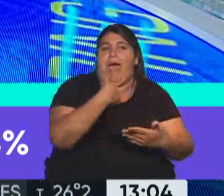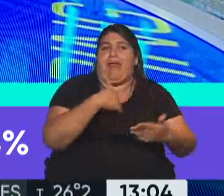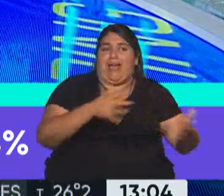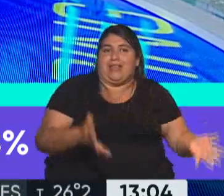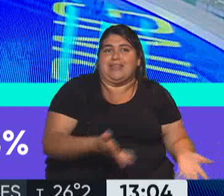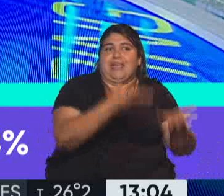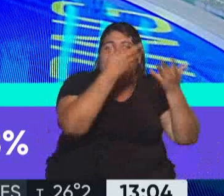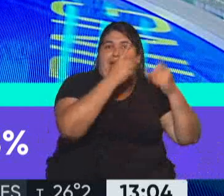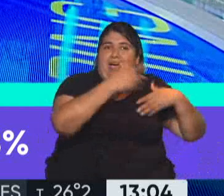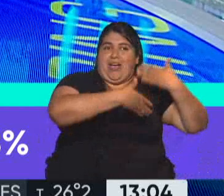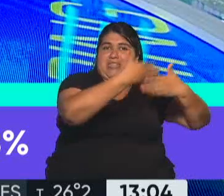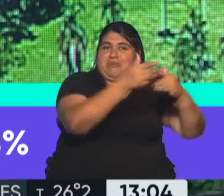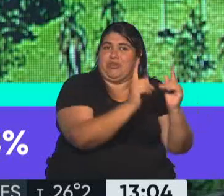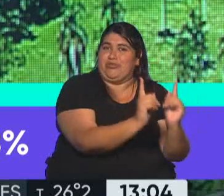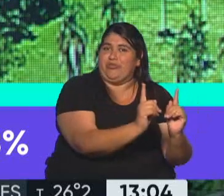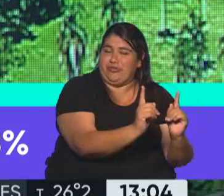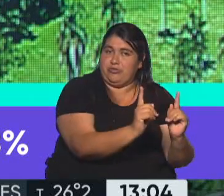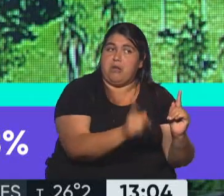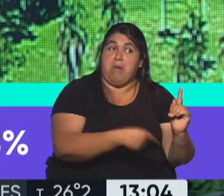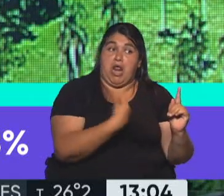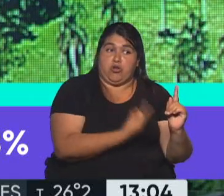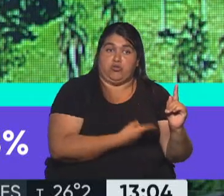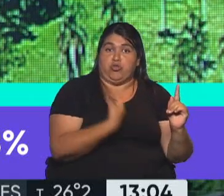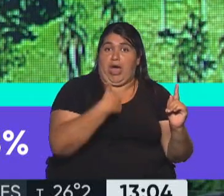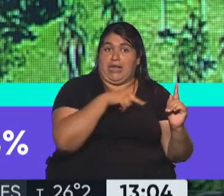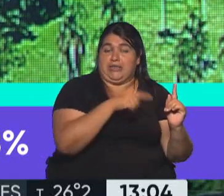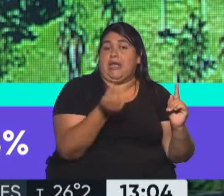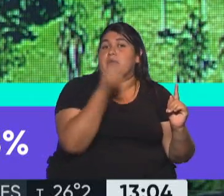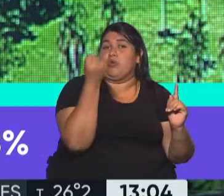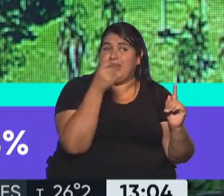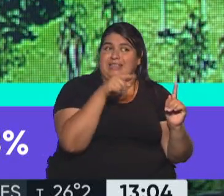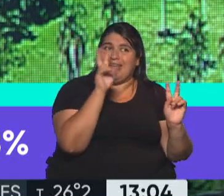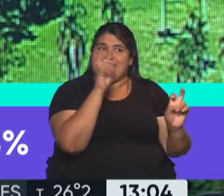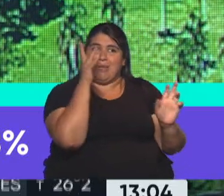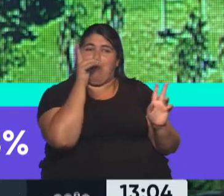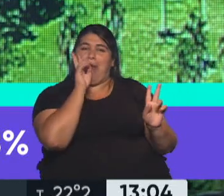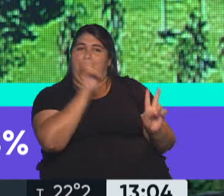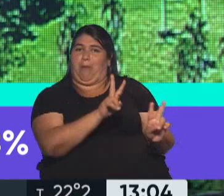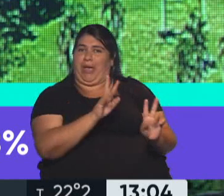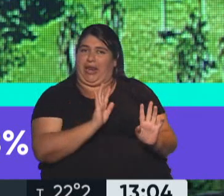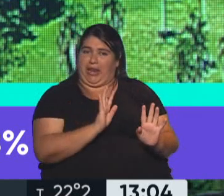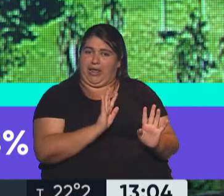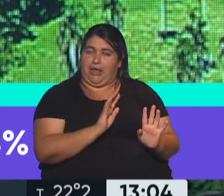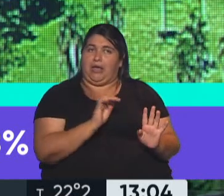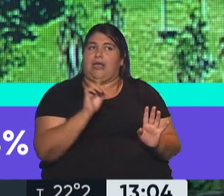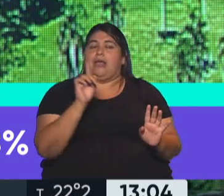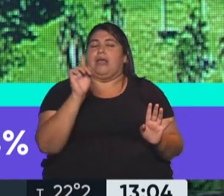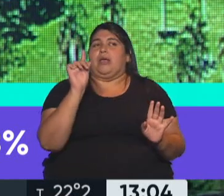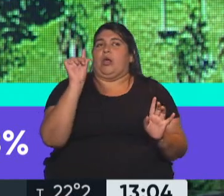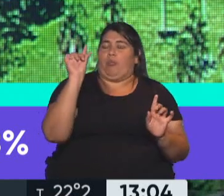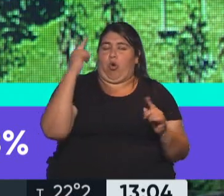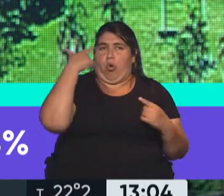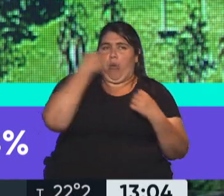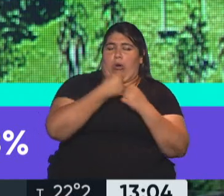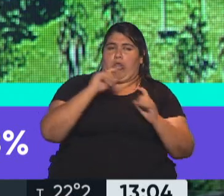siga sosteniendo este crecimiento. Para nosotros también es muy importante este tema y ahí es donde nos chocamos un poquito con estos otros funcionarios que son los